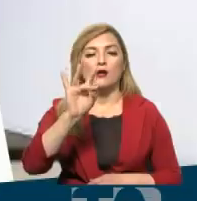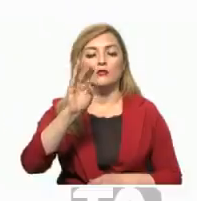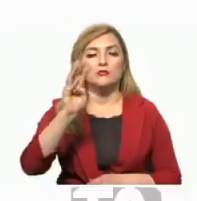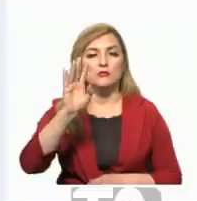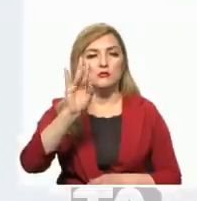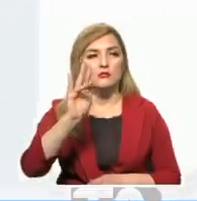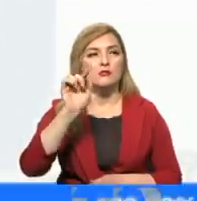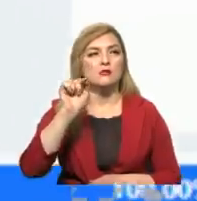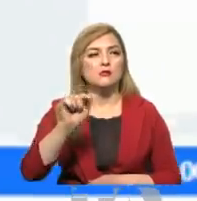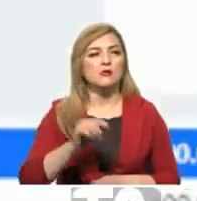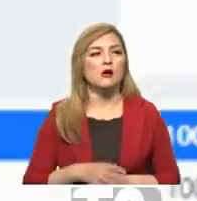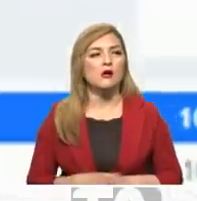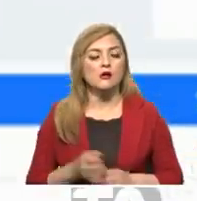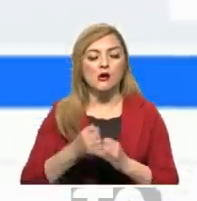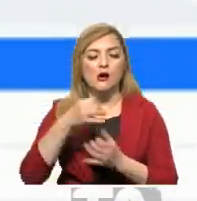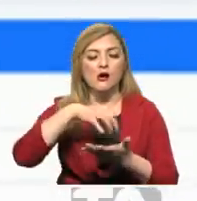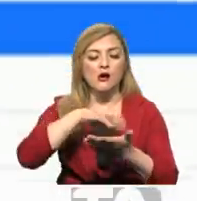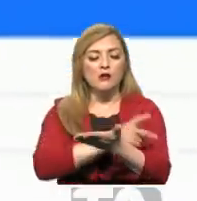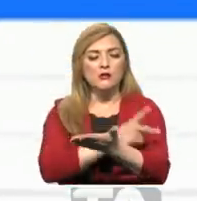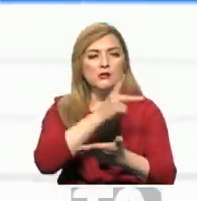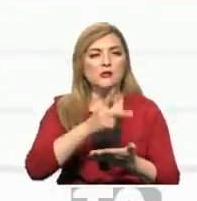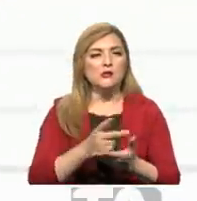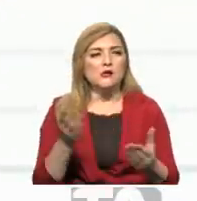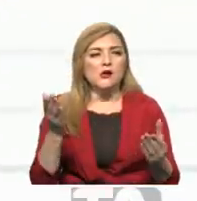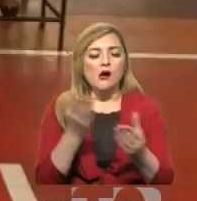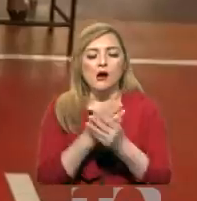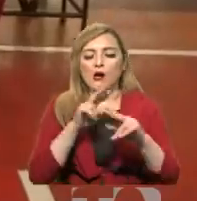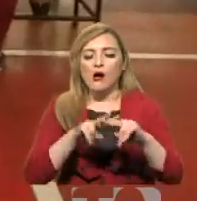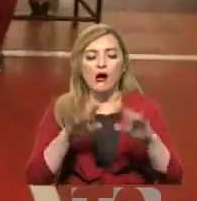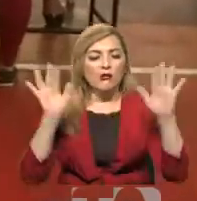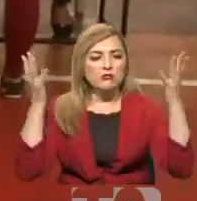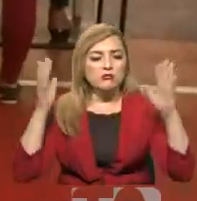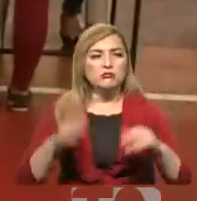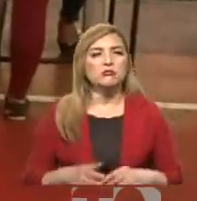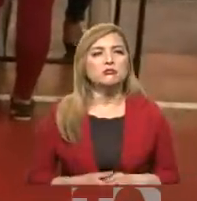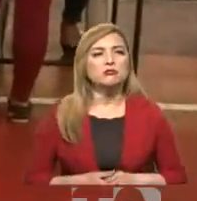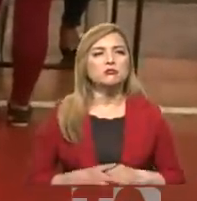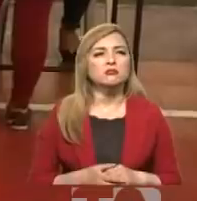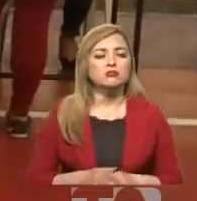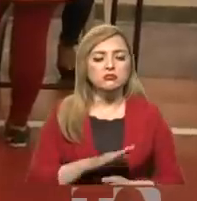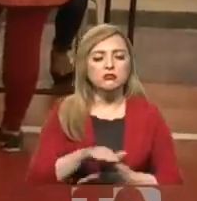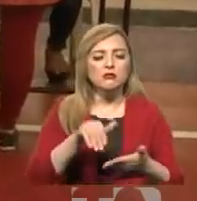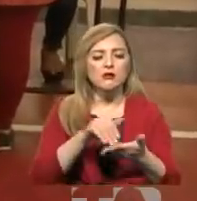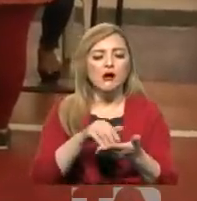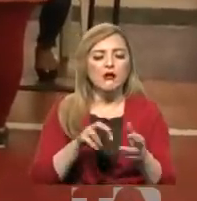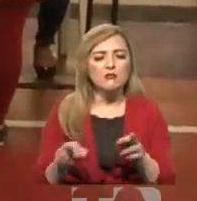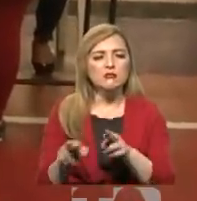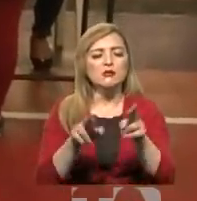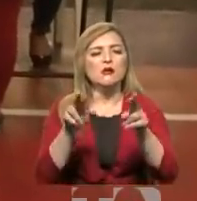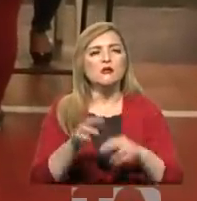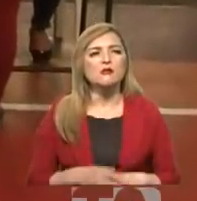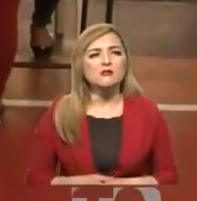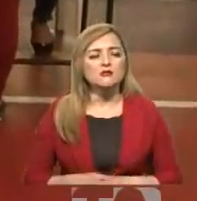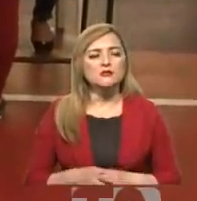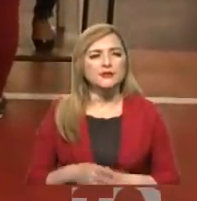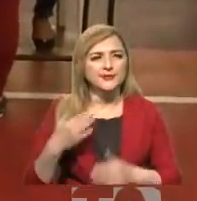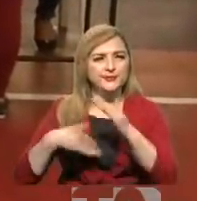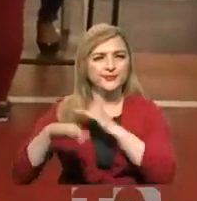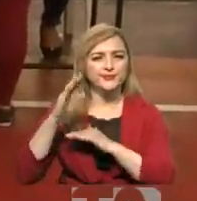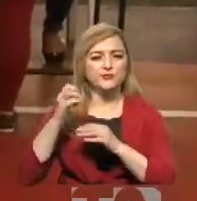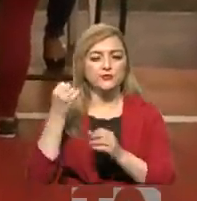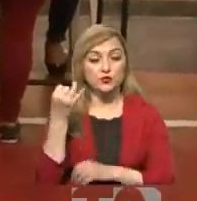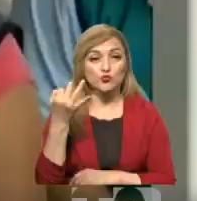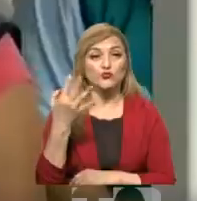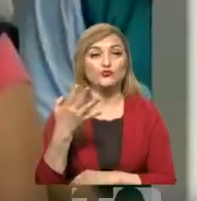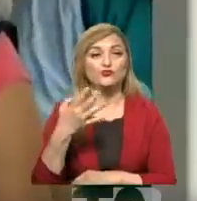1.867.000. Esta última provincia ya no tiene actas por revisar, al igual que Manabí y Los Ríos, donde históricamente el conteo